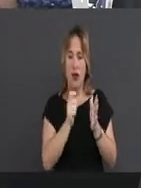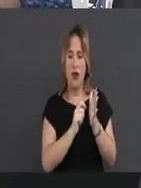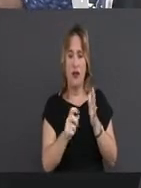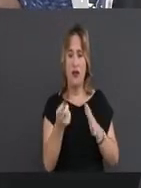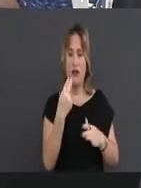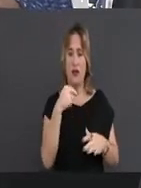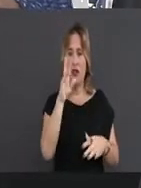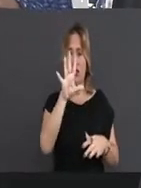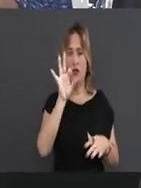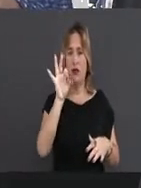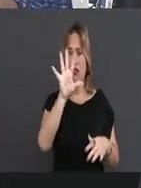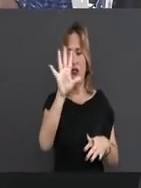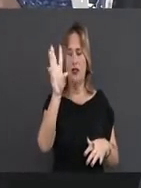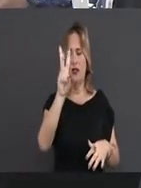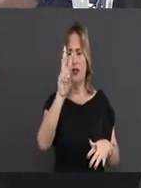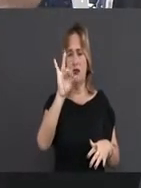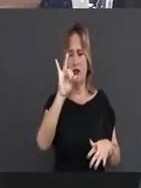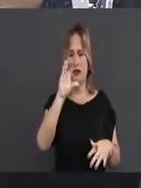al